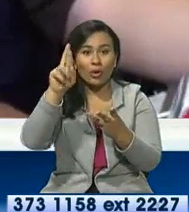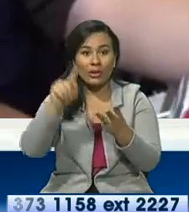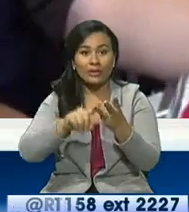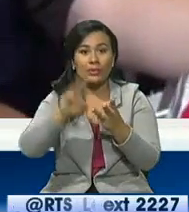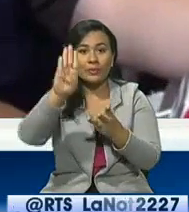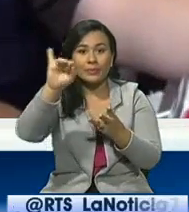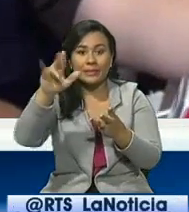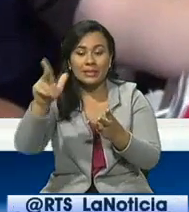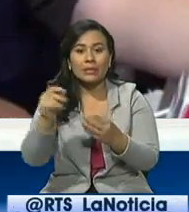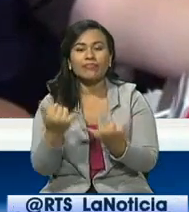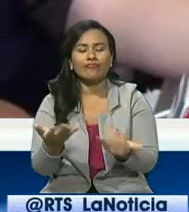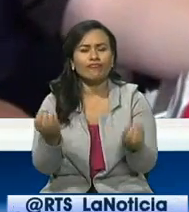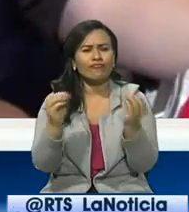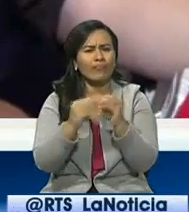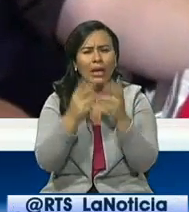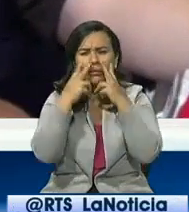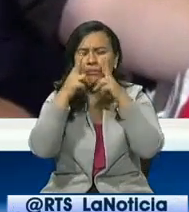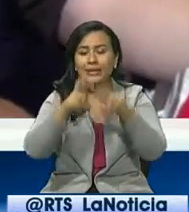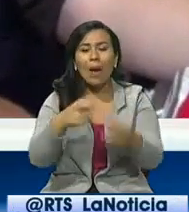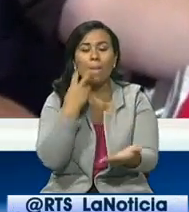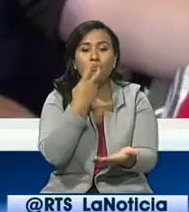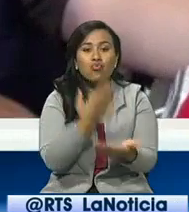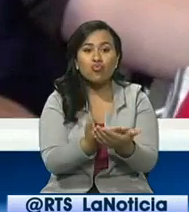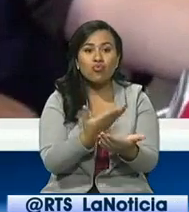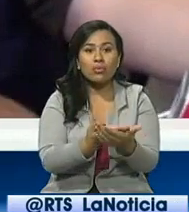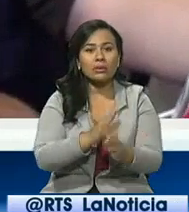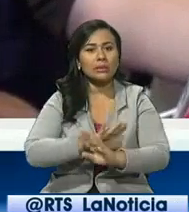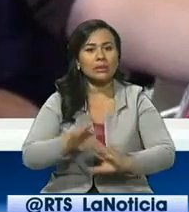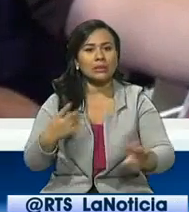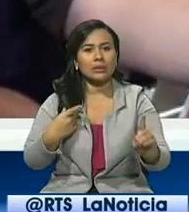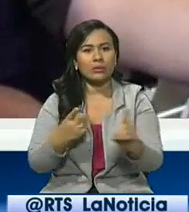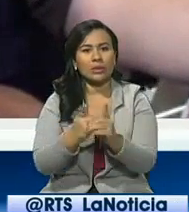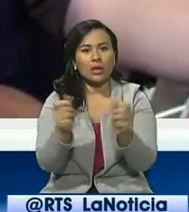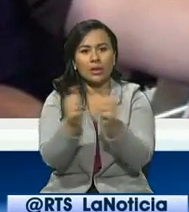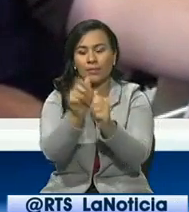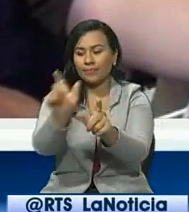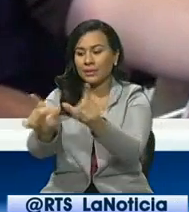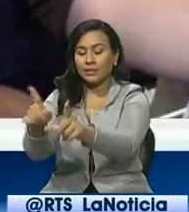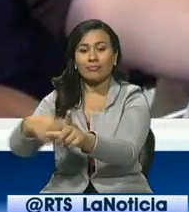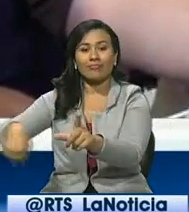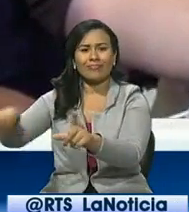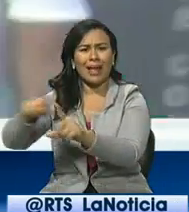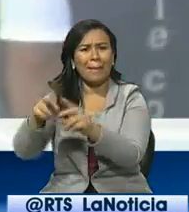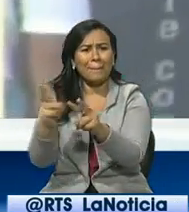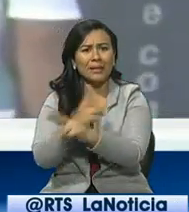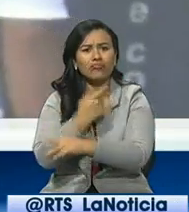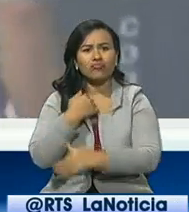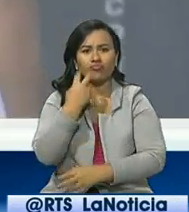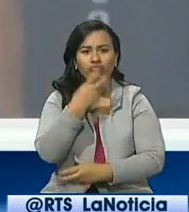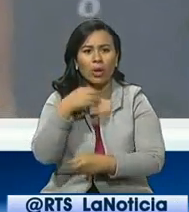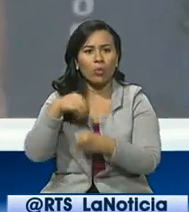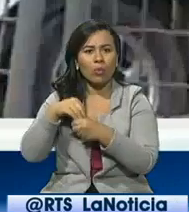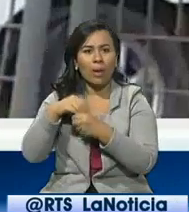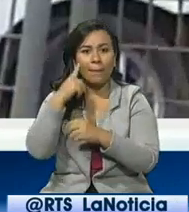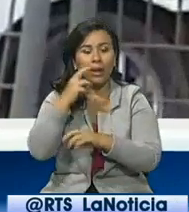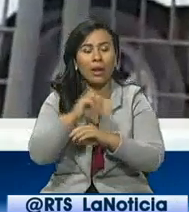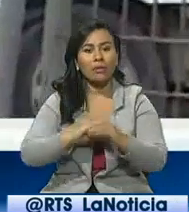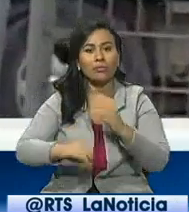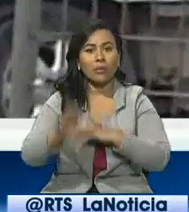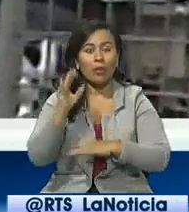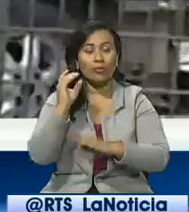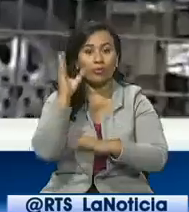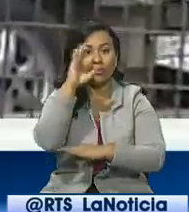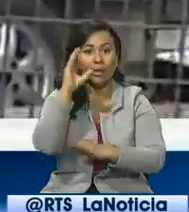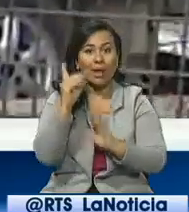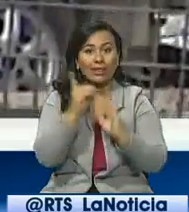las suficientes que les puede a ellos vincular con la participación de estos hechos delictivos. En este ámbito, a tomar las precauciones del